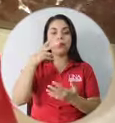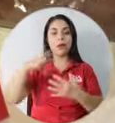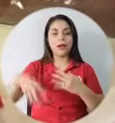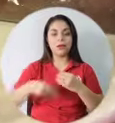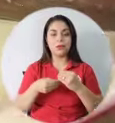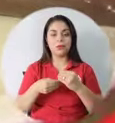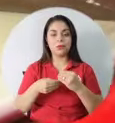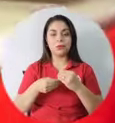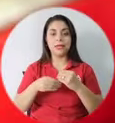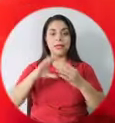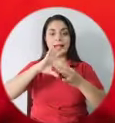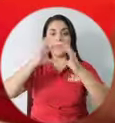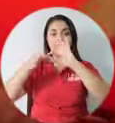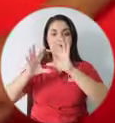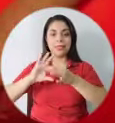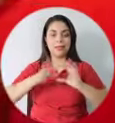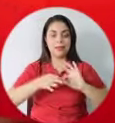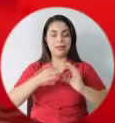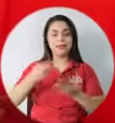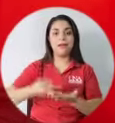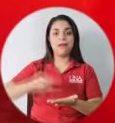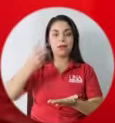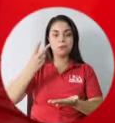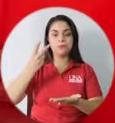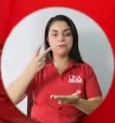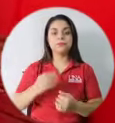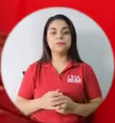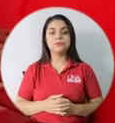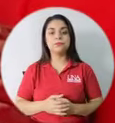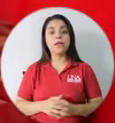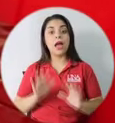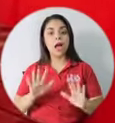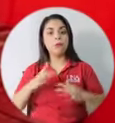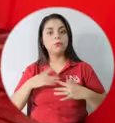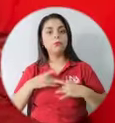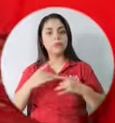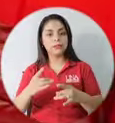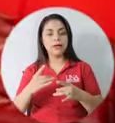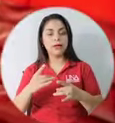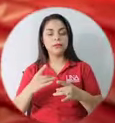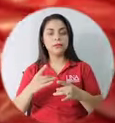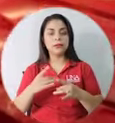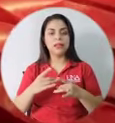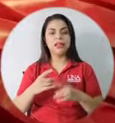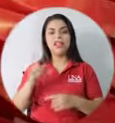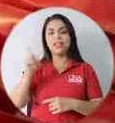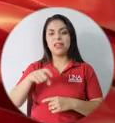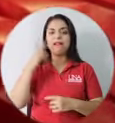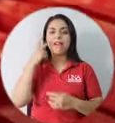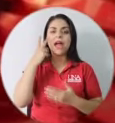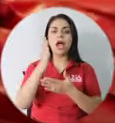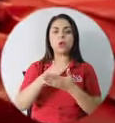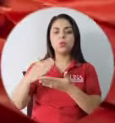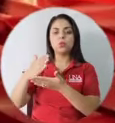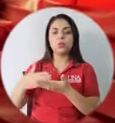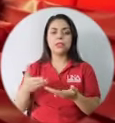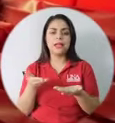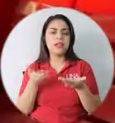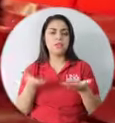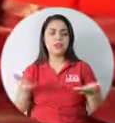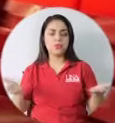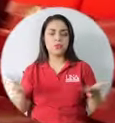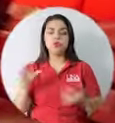la cadena de valor. Uh-huh. El cambio es muy interesante, tiene que ver con algunos elementos que